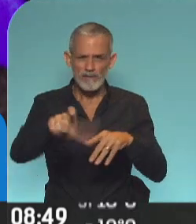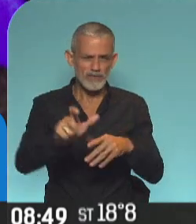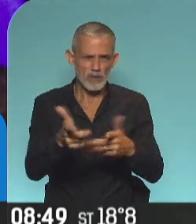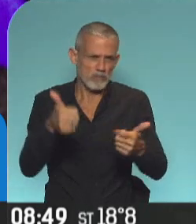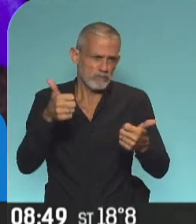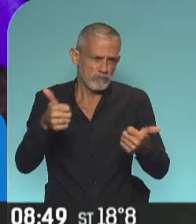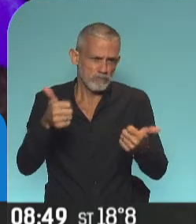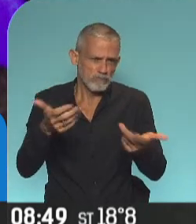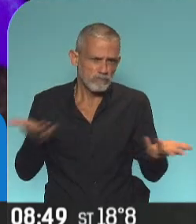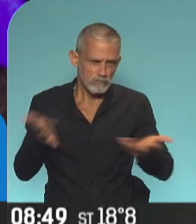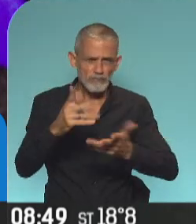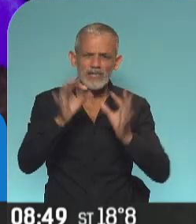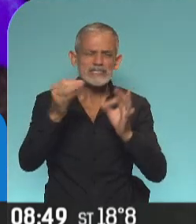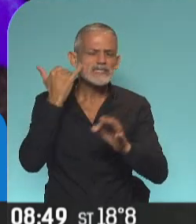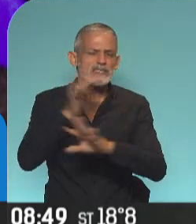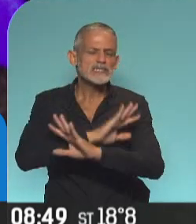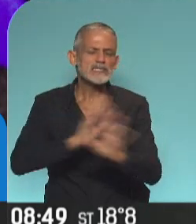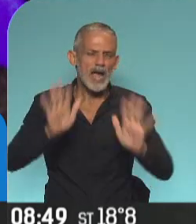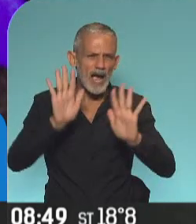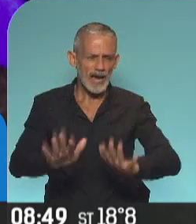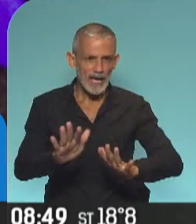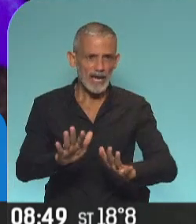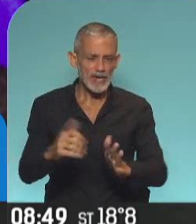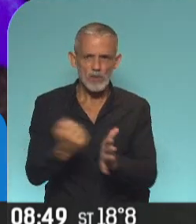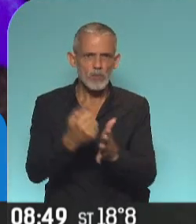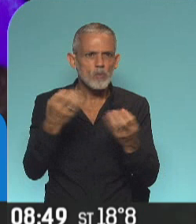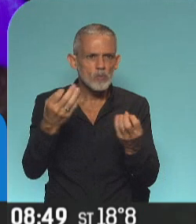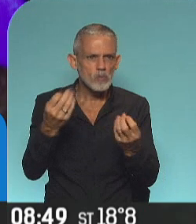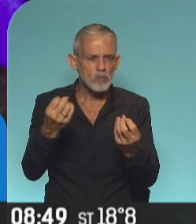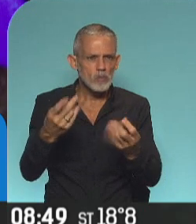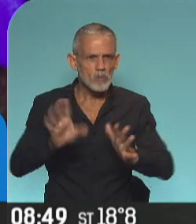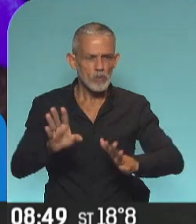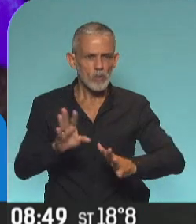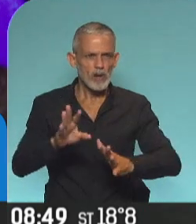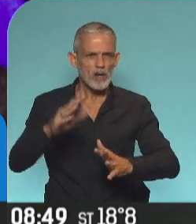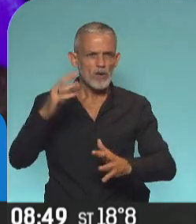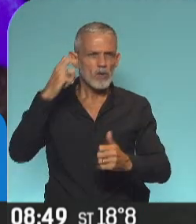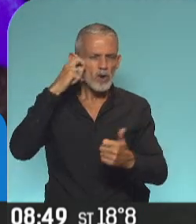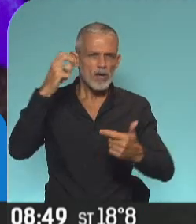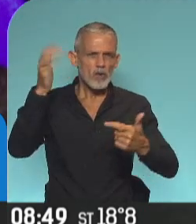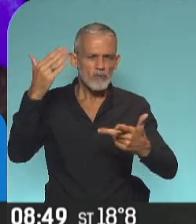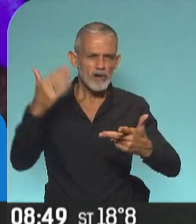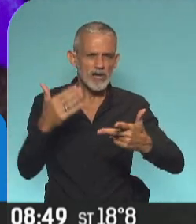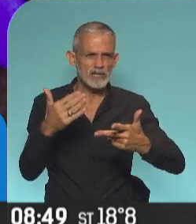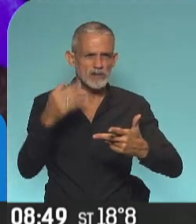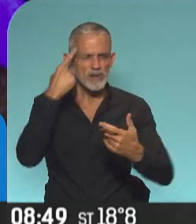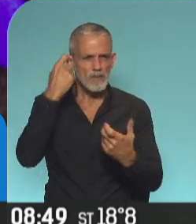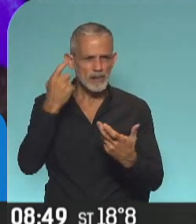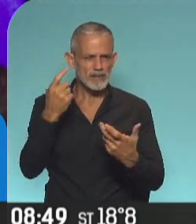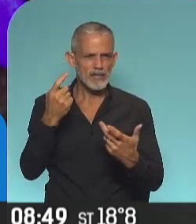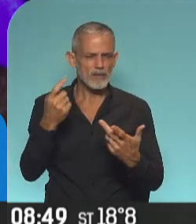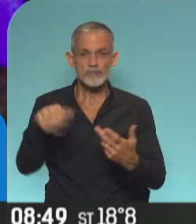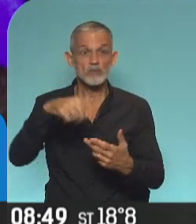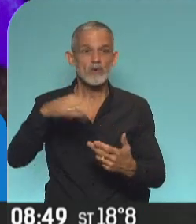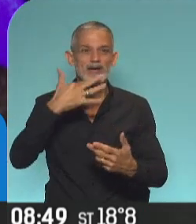me parece que eso también que llegó para quedarse porque el impacto así muy importante y la comprensión